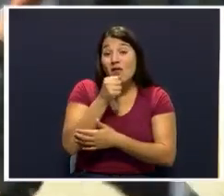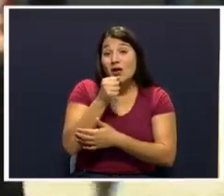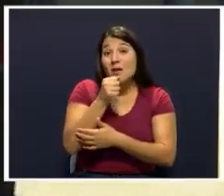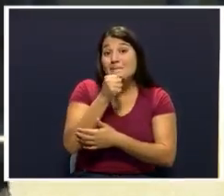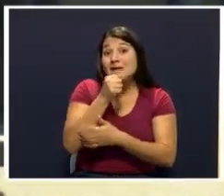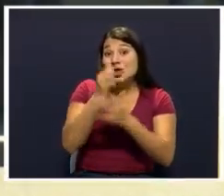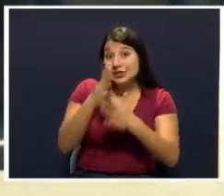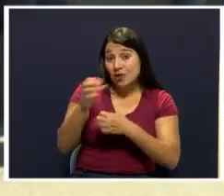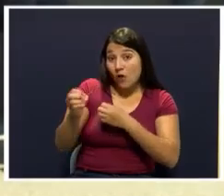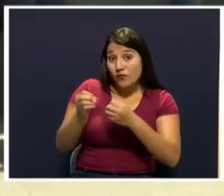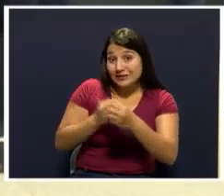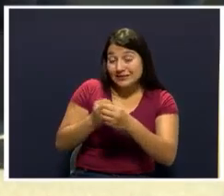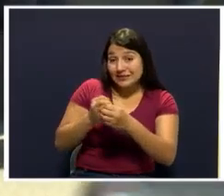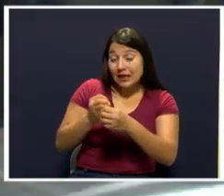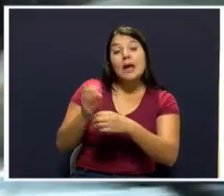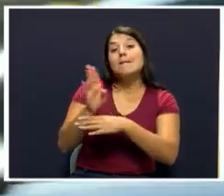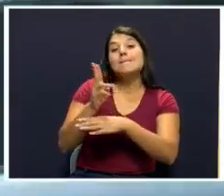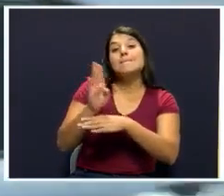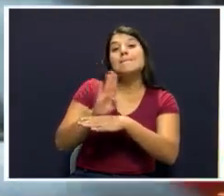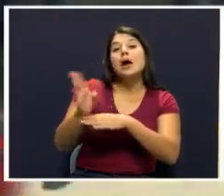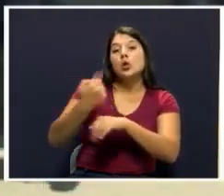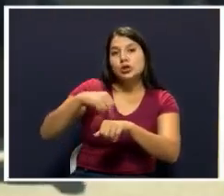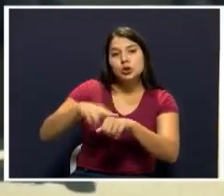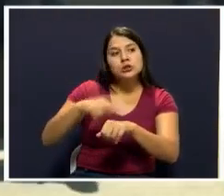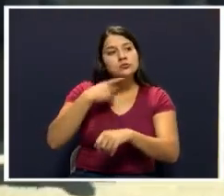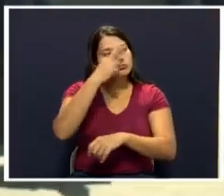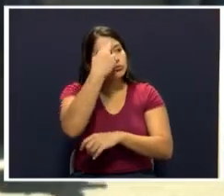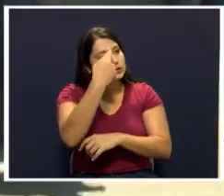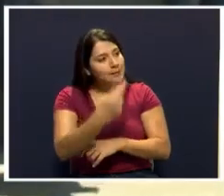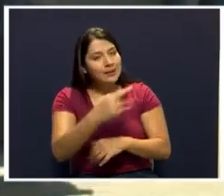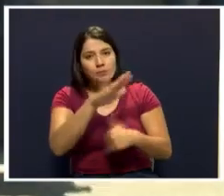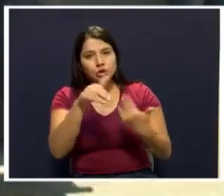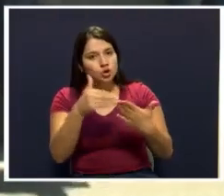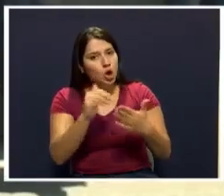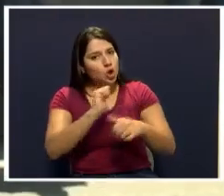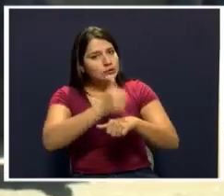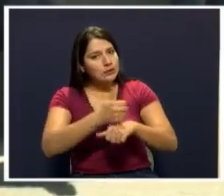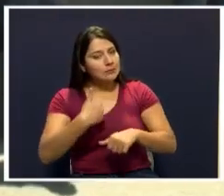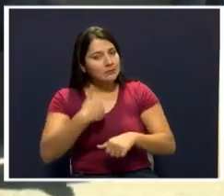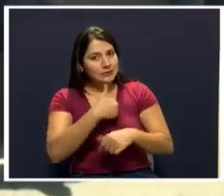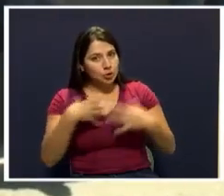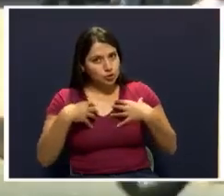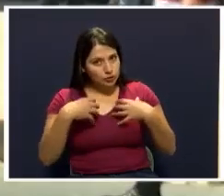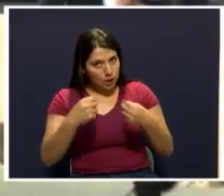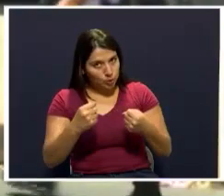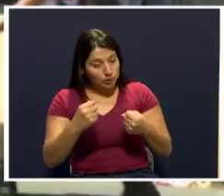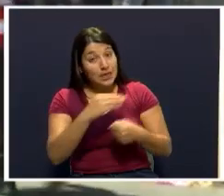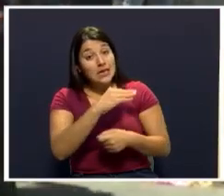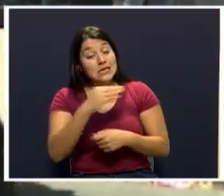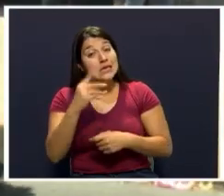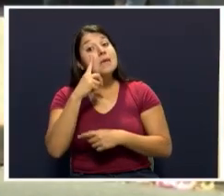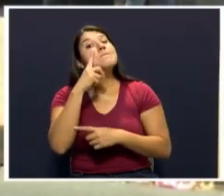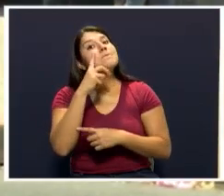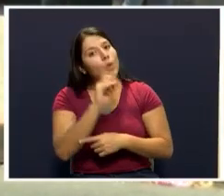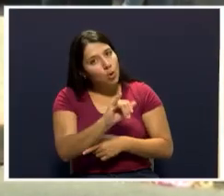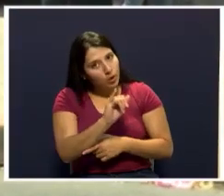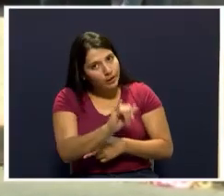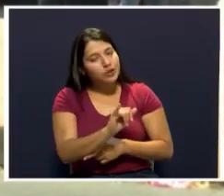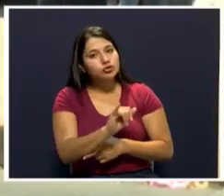Nacional indicó que han acatado de manera rigurosa las directrices del Ministerio de Salud y precisamente por esa